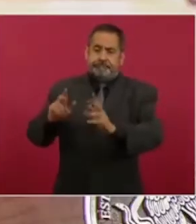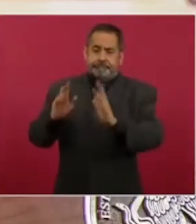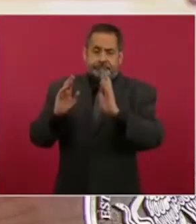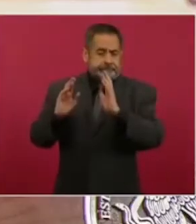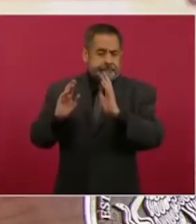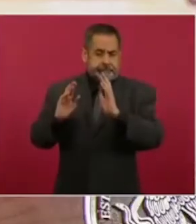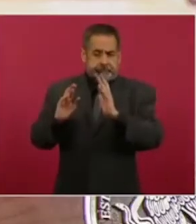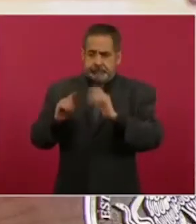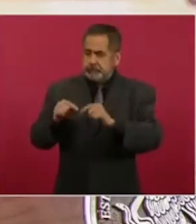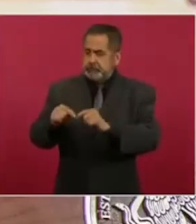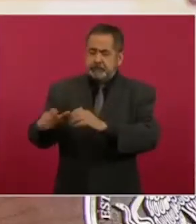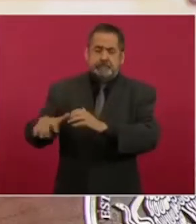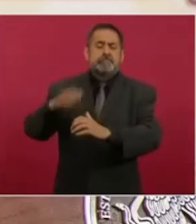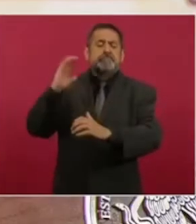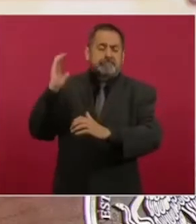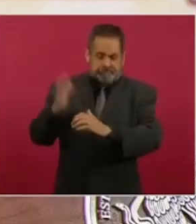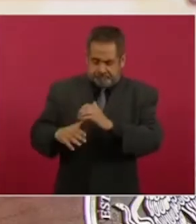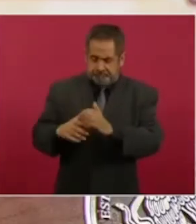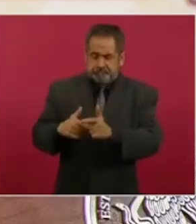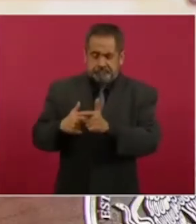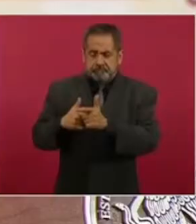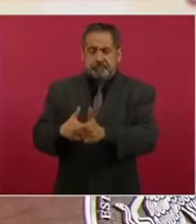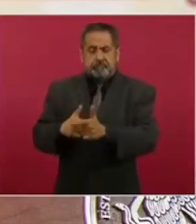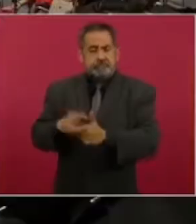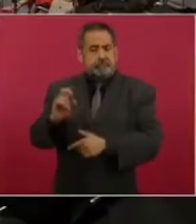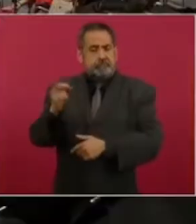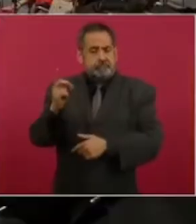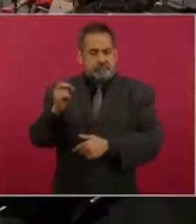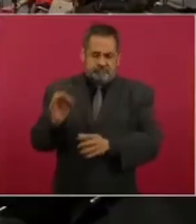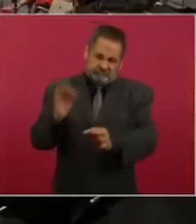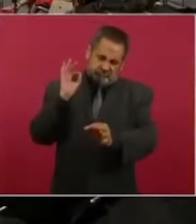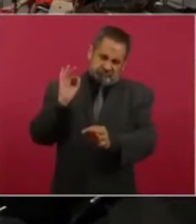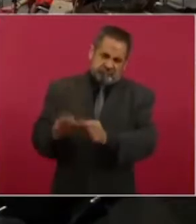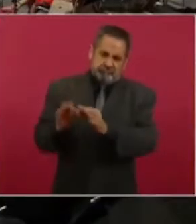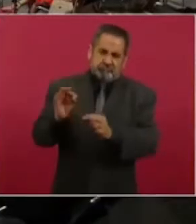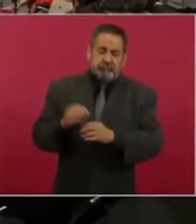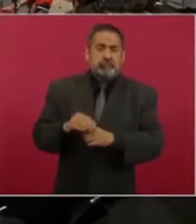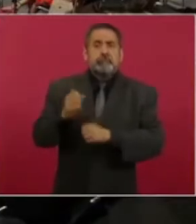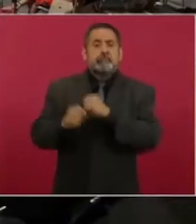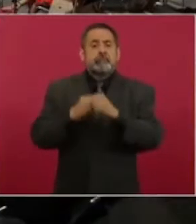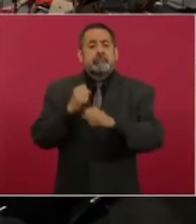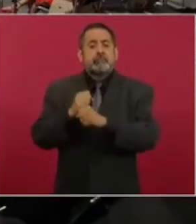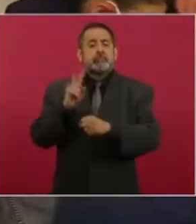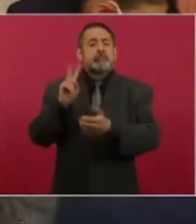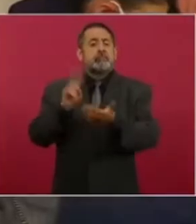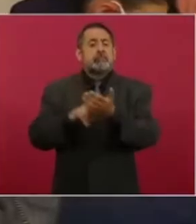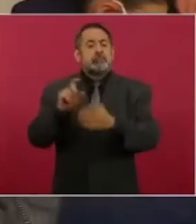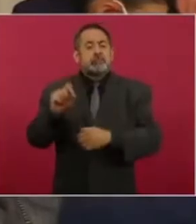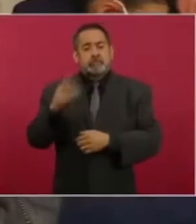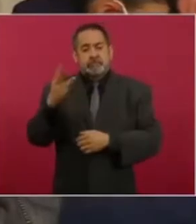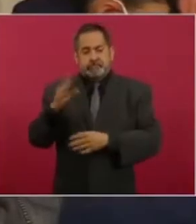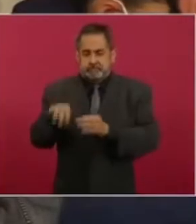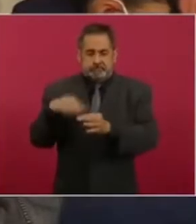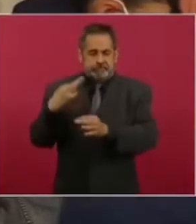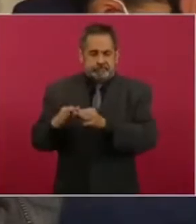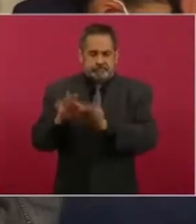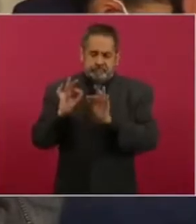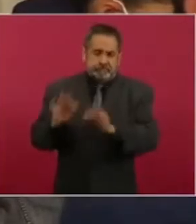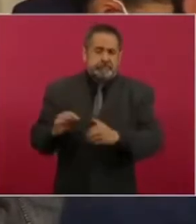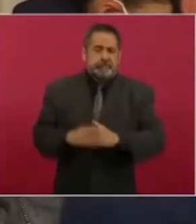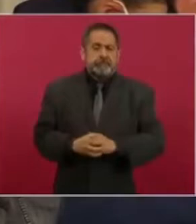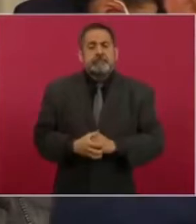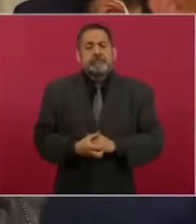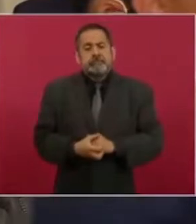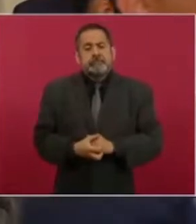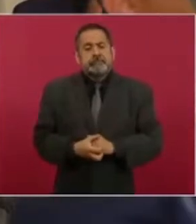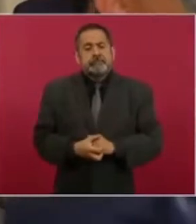va a concluirse en diciembre del año próximo. Fíjense,